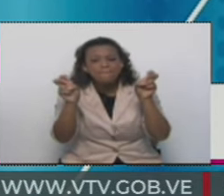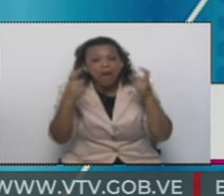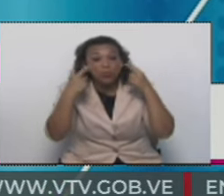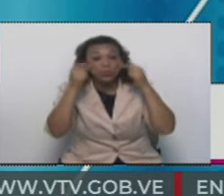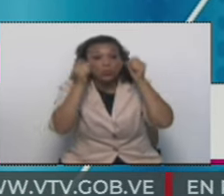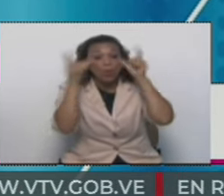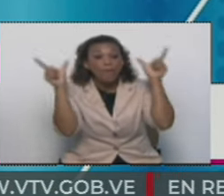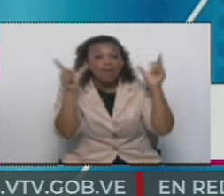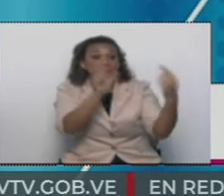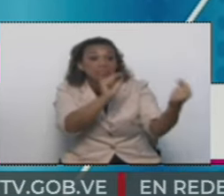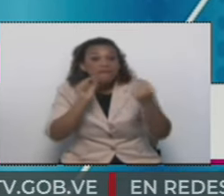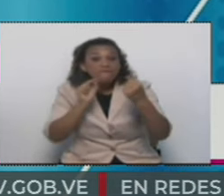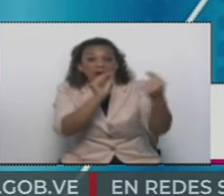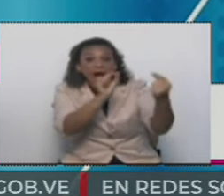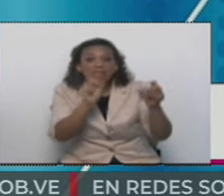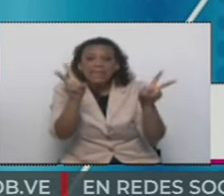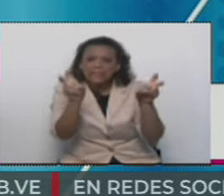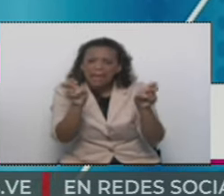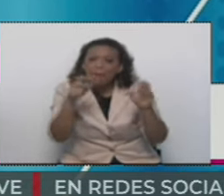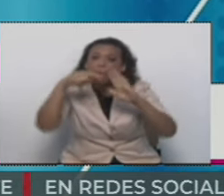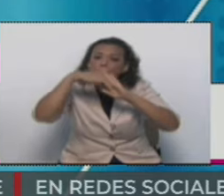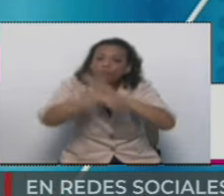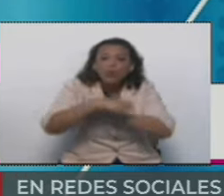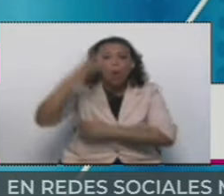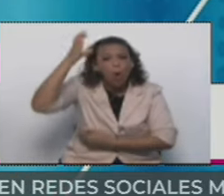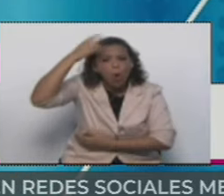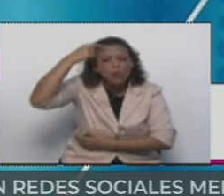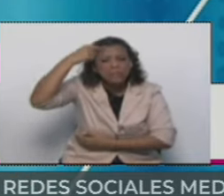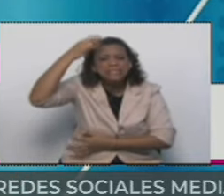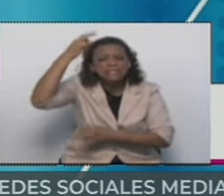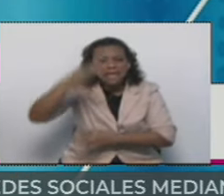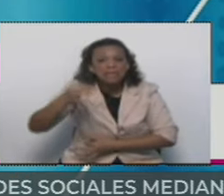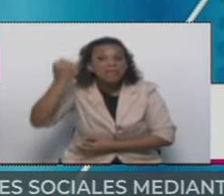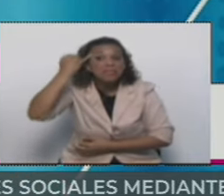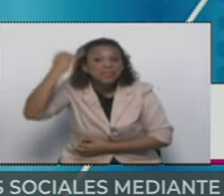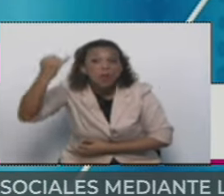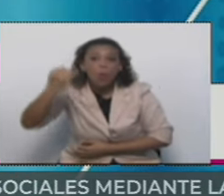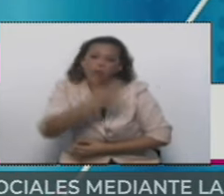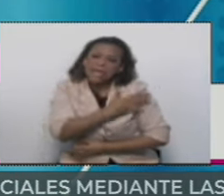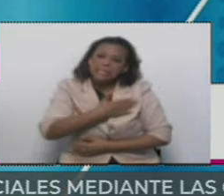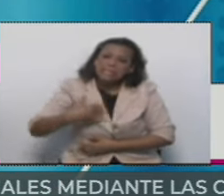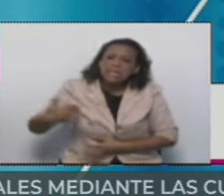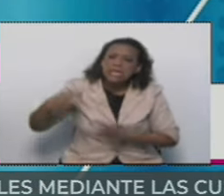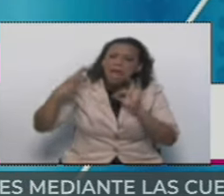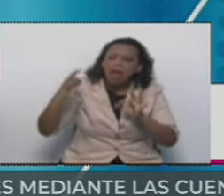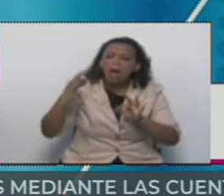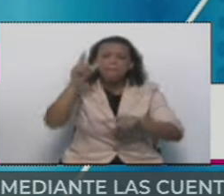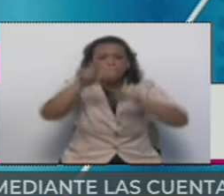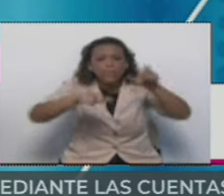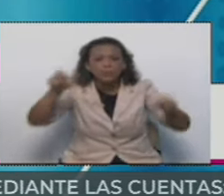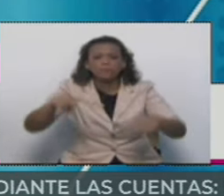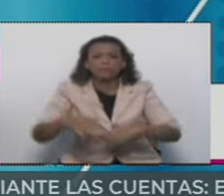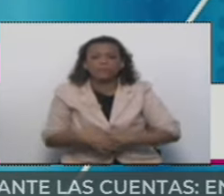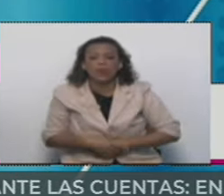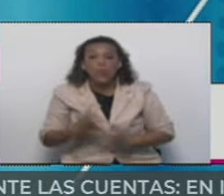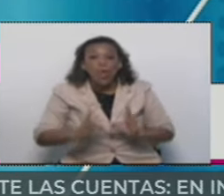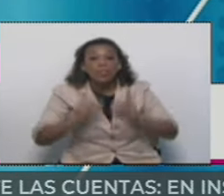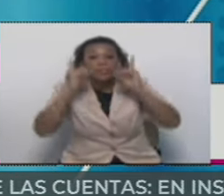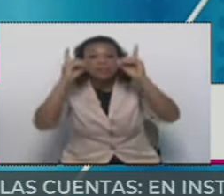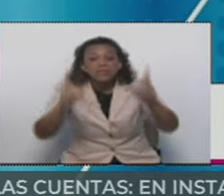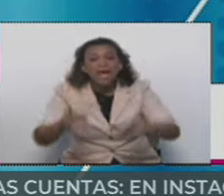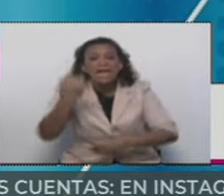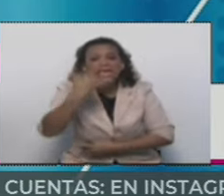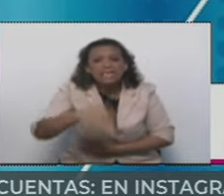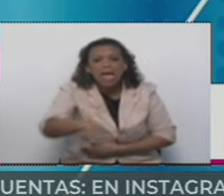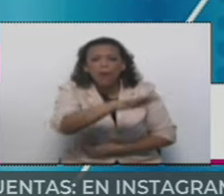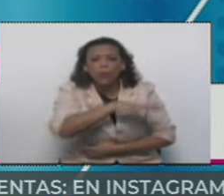punto de vista del debate tiene que ver con la profunda conciencia política e ideológica desde el punto de vista de nuestro pueblo. El primer punto de discusión que tenemos en